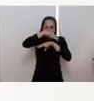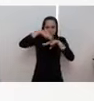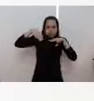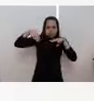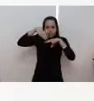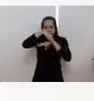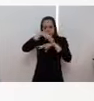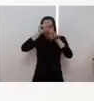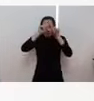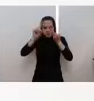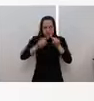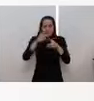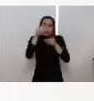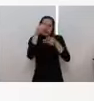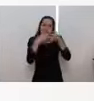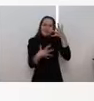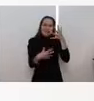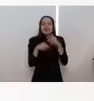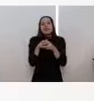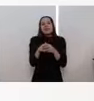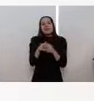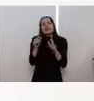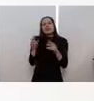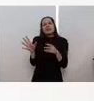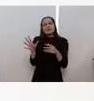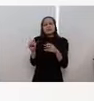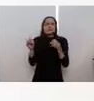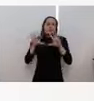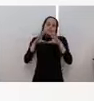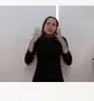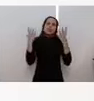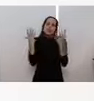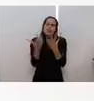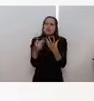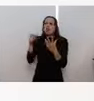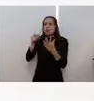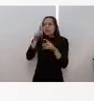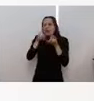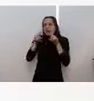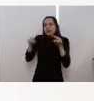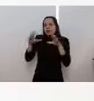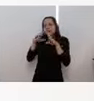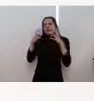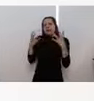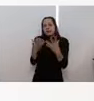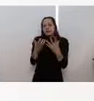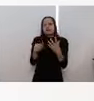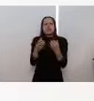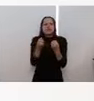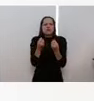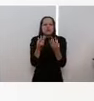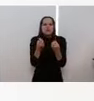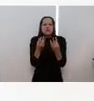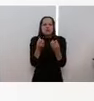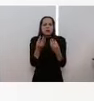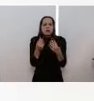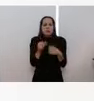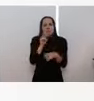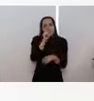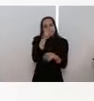de las limitaciones que se tuvo a nivel mundial por la disponibilidad de material radiactivo se hicieron mil 729